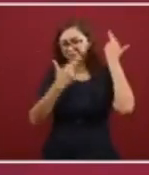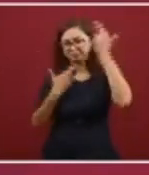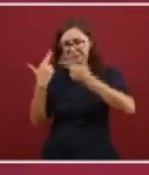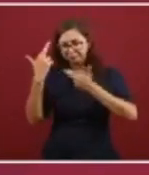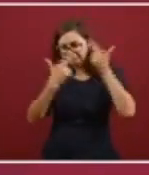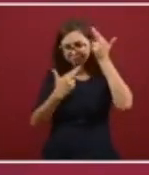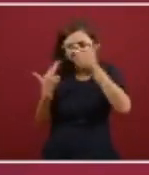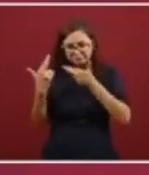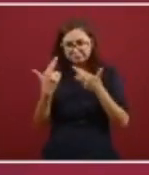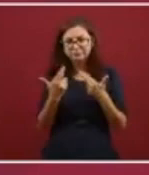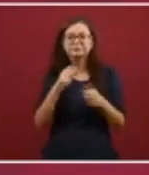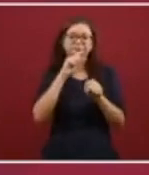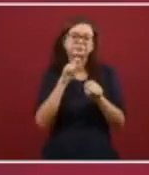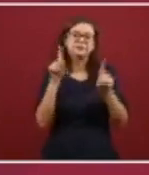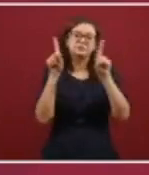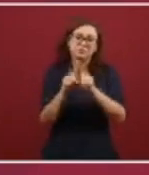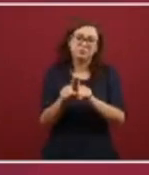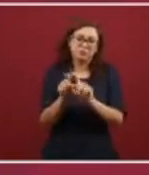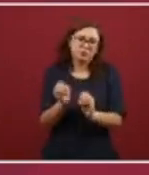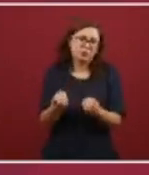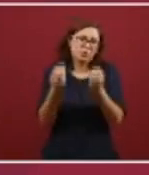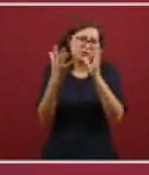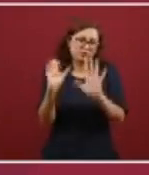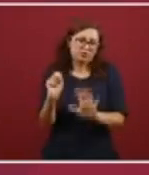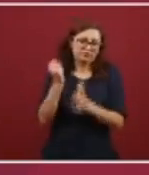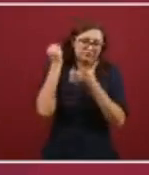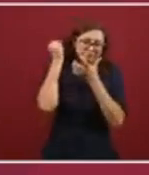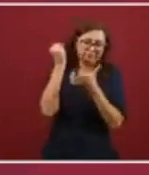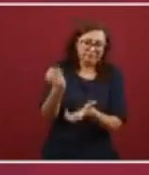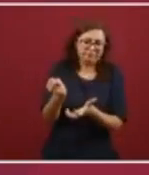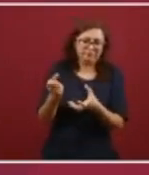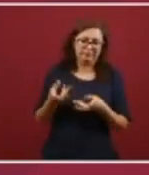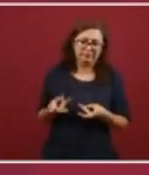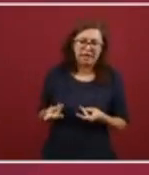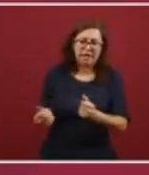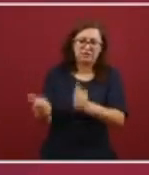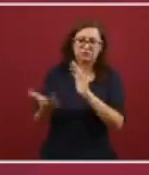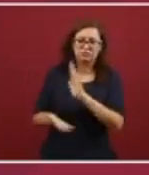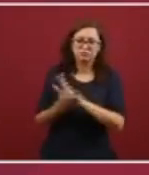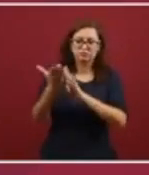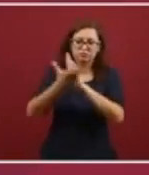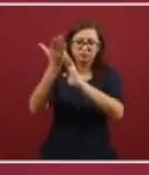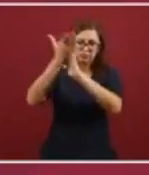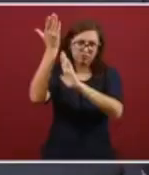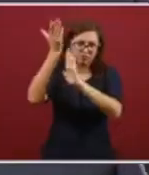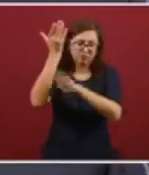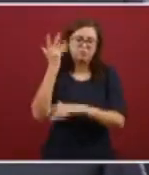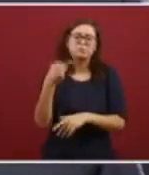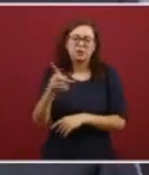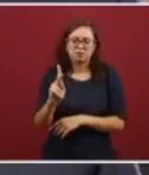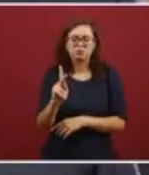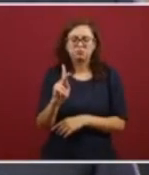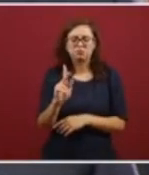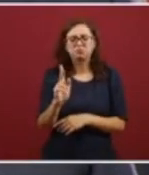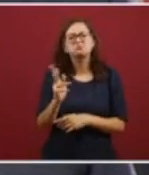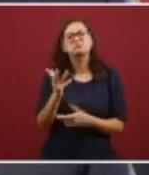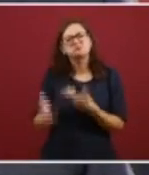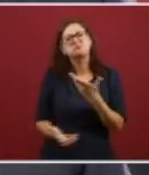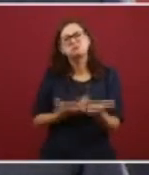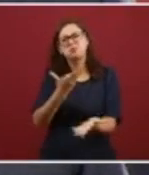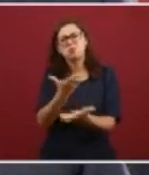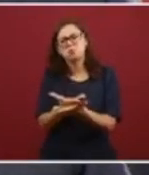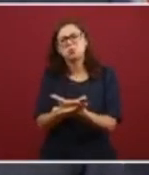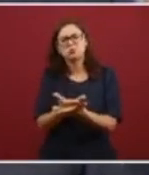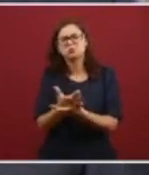y desde luego los recursos, el financiamiento, pero sí es un planteamiento